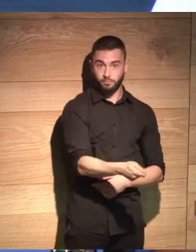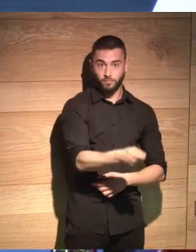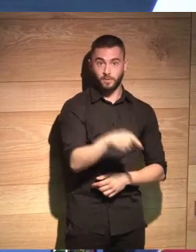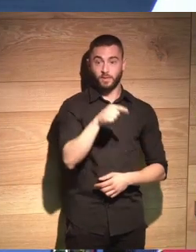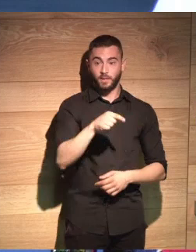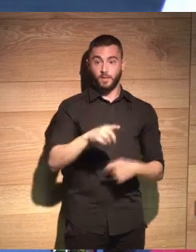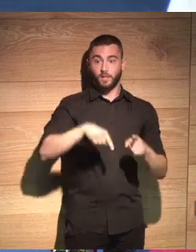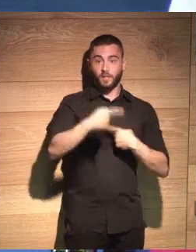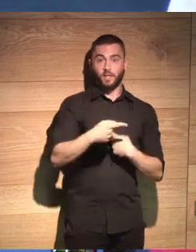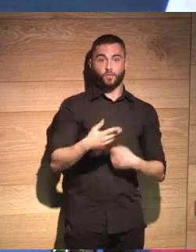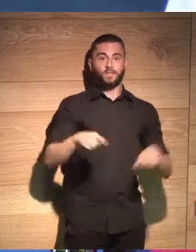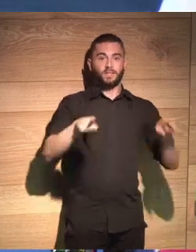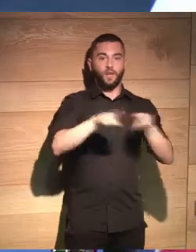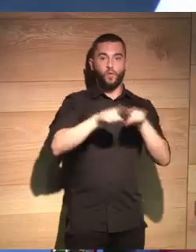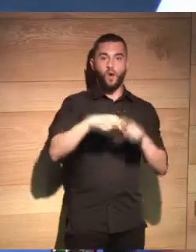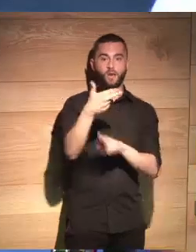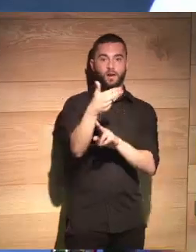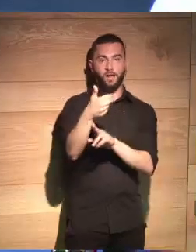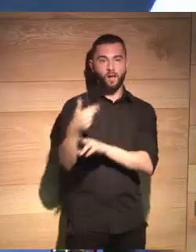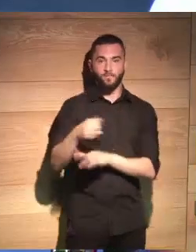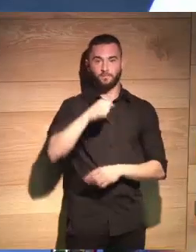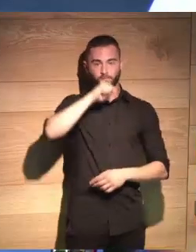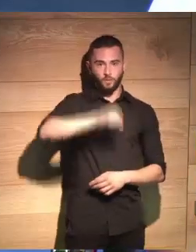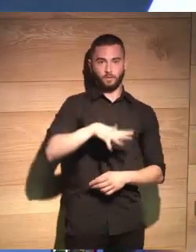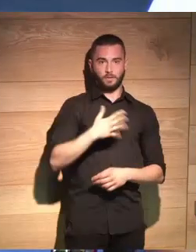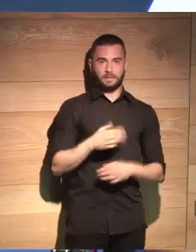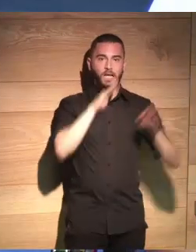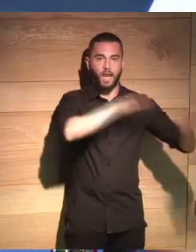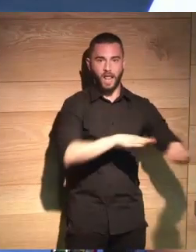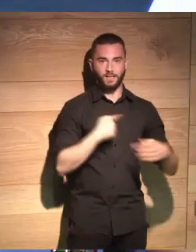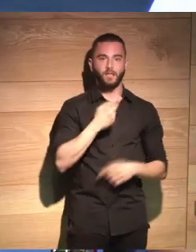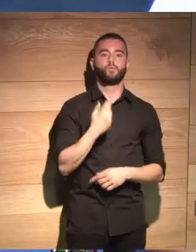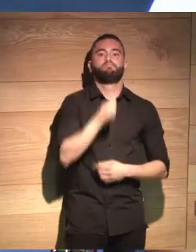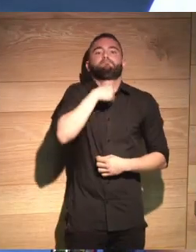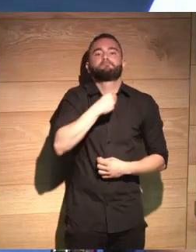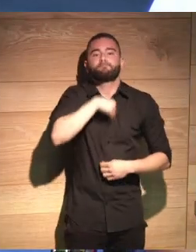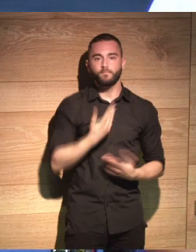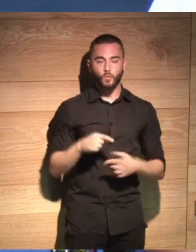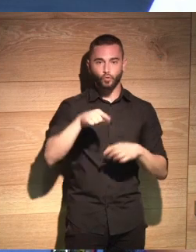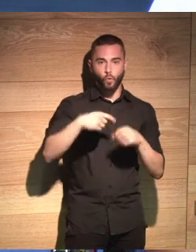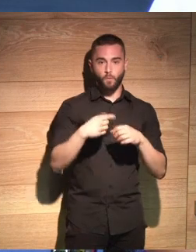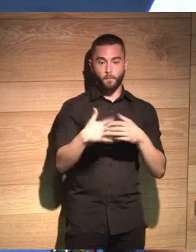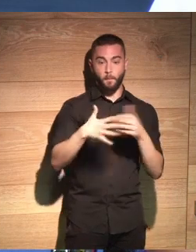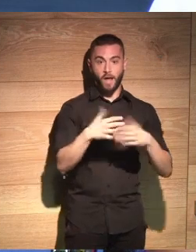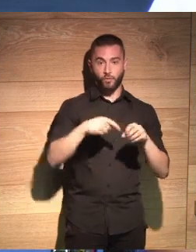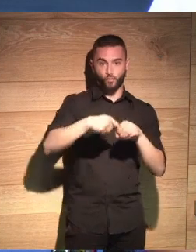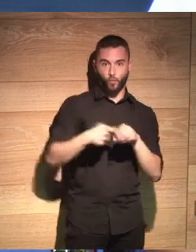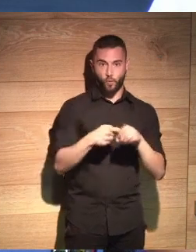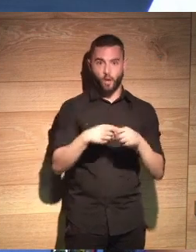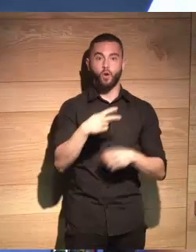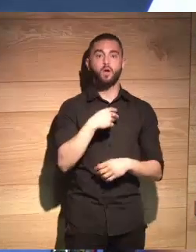jurar lealtad a la bandera. Te aclaraste la garganta, hiciste un cuenco con tus manos alrededor de tu